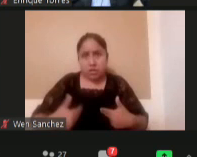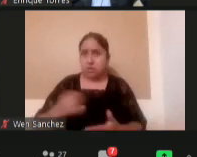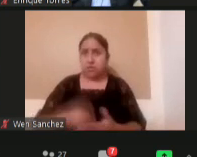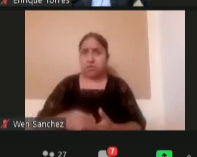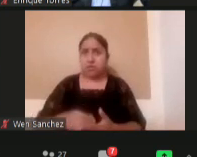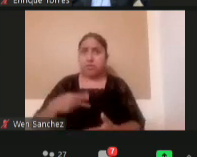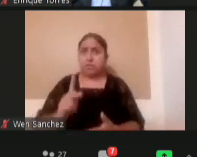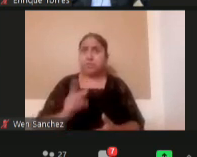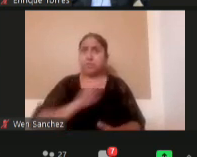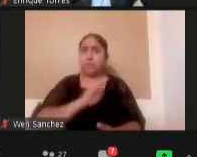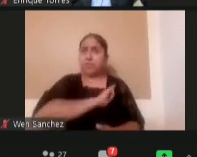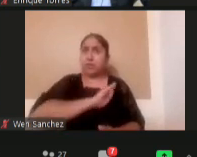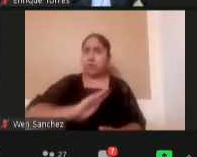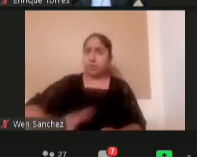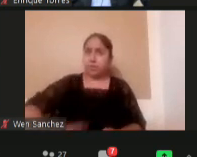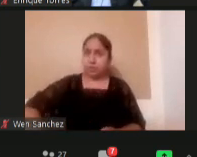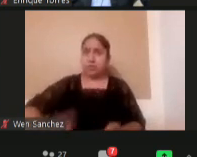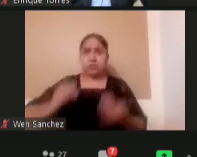parte,